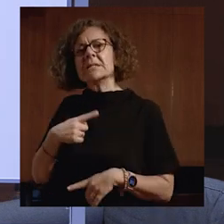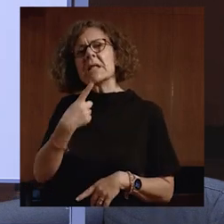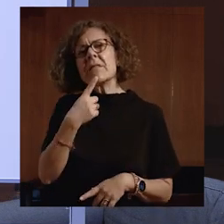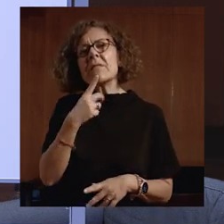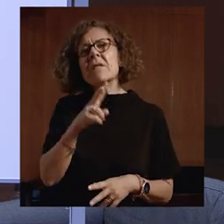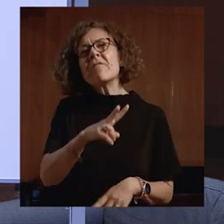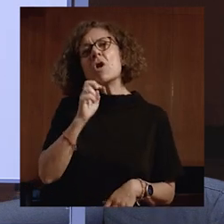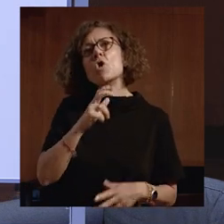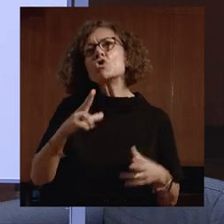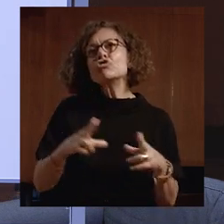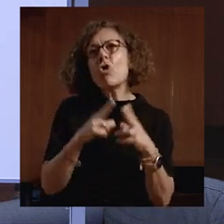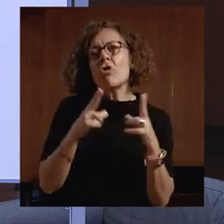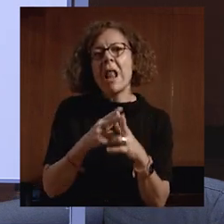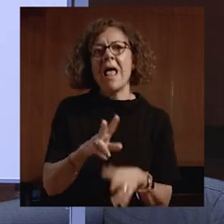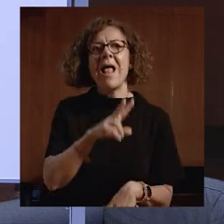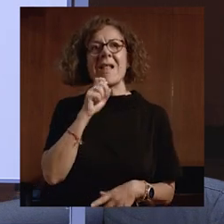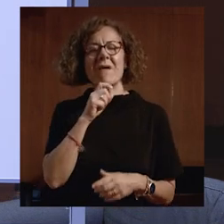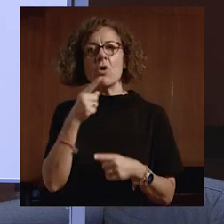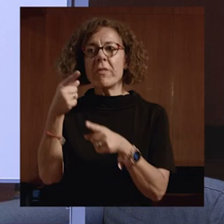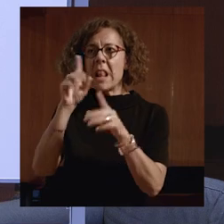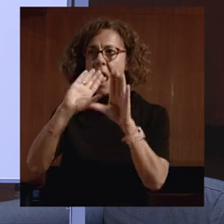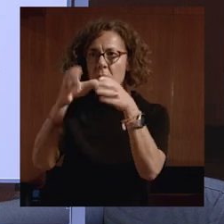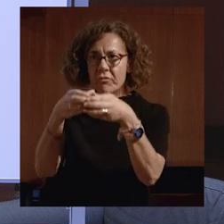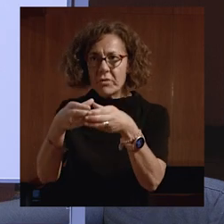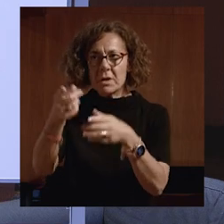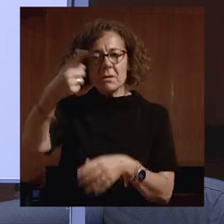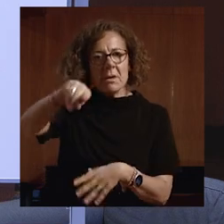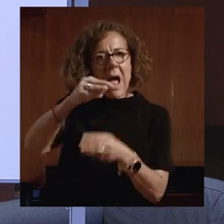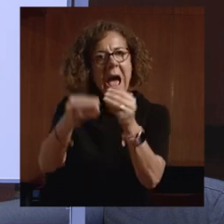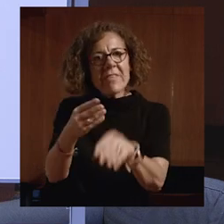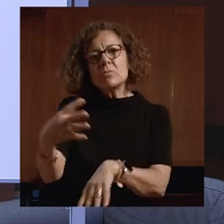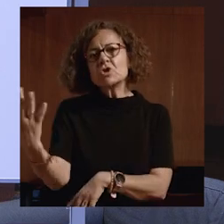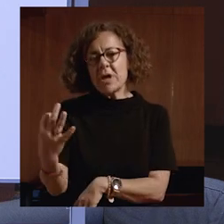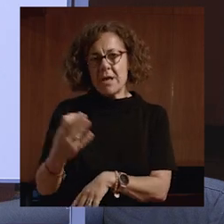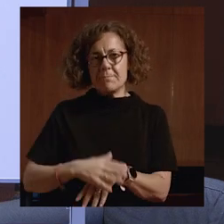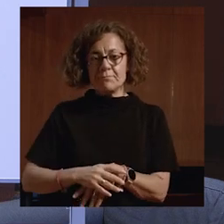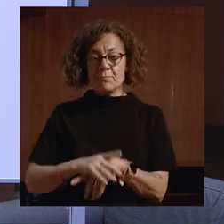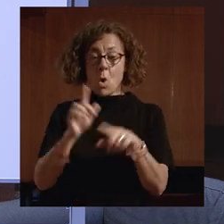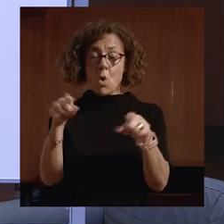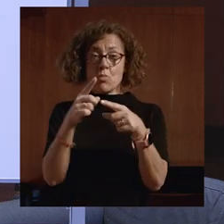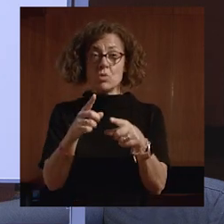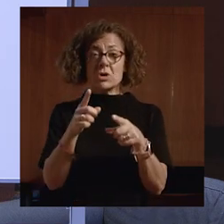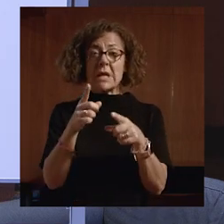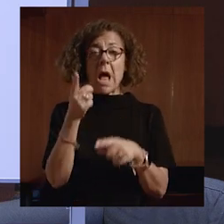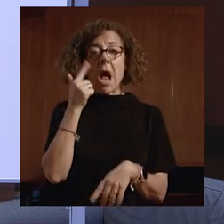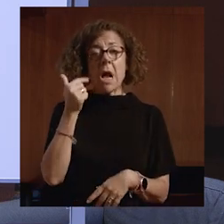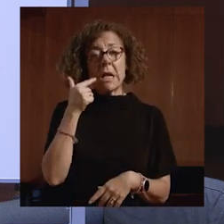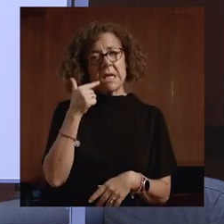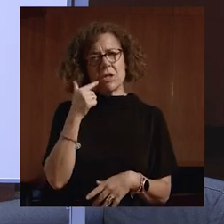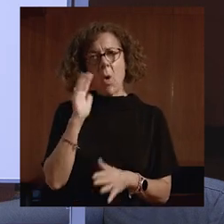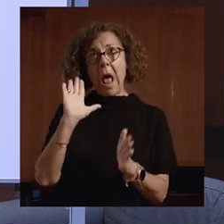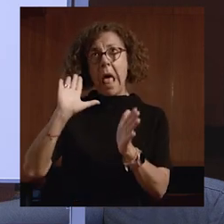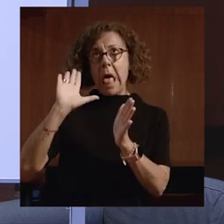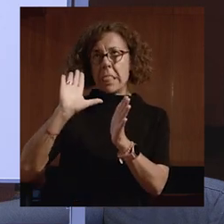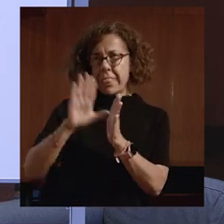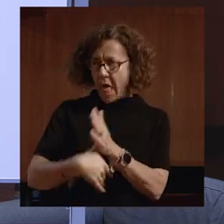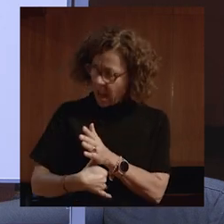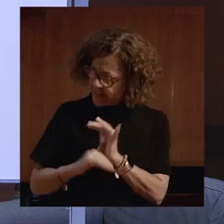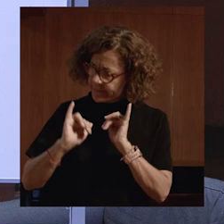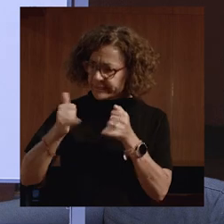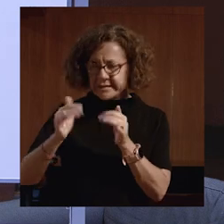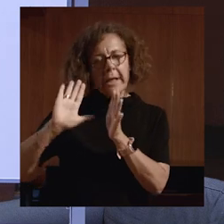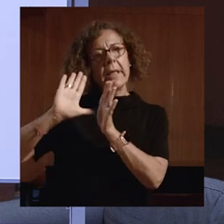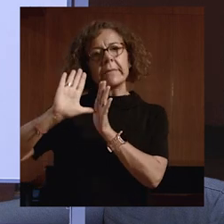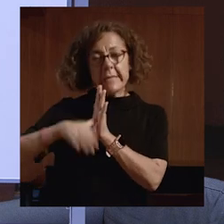social, el valor de lo comunitario, de la comunidad, de lo que hacemos. La música clásica ha tardado un poco demasiado en reaccionar, un poco